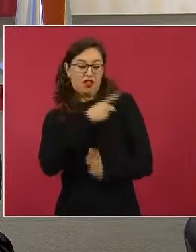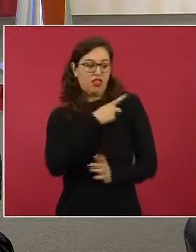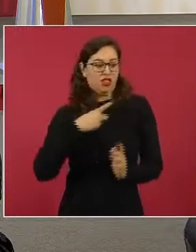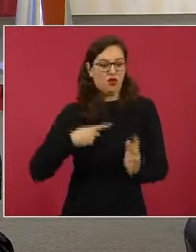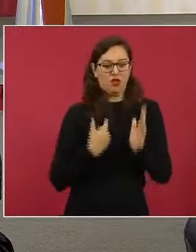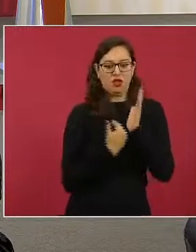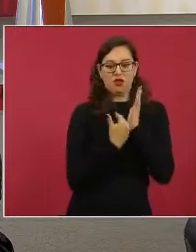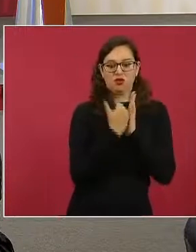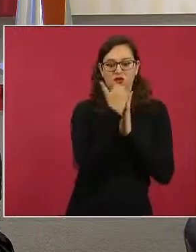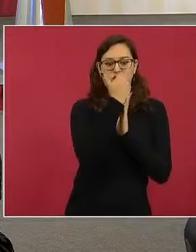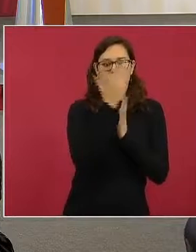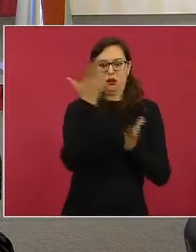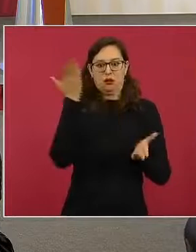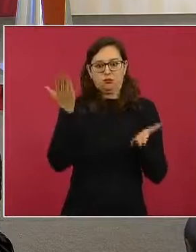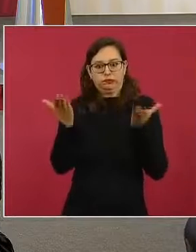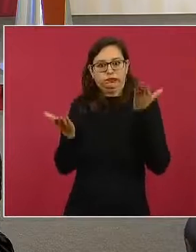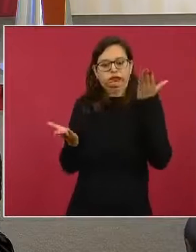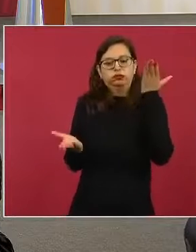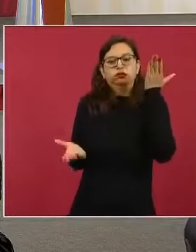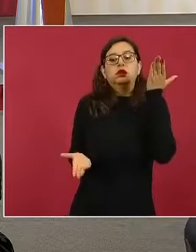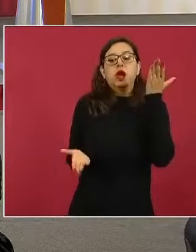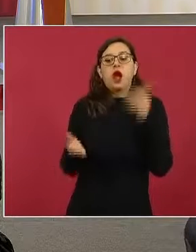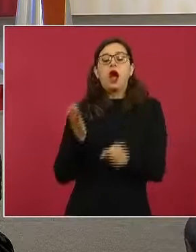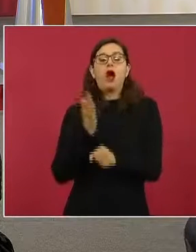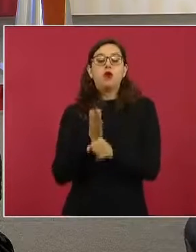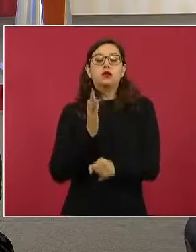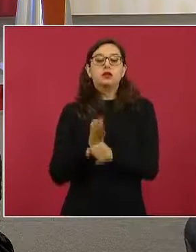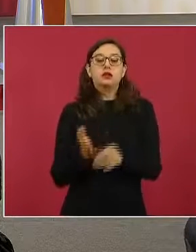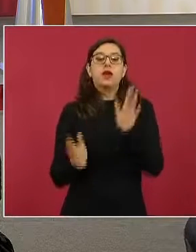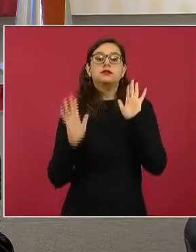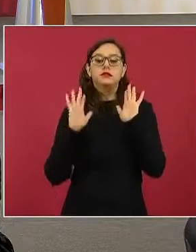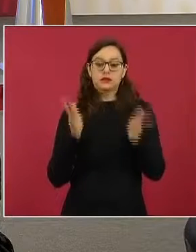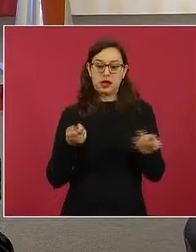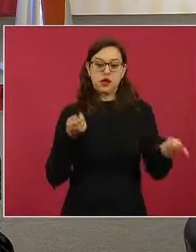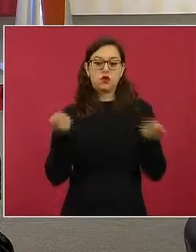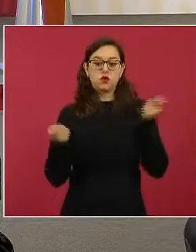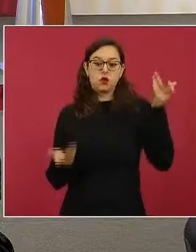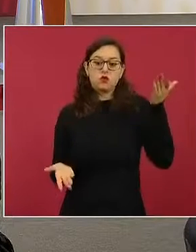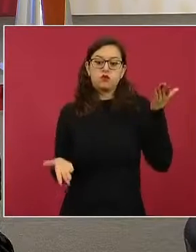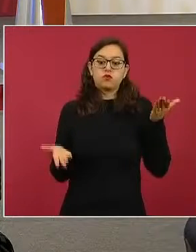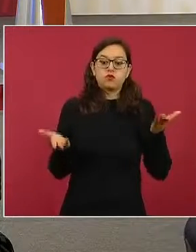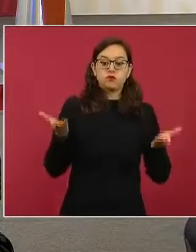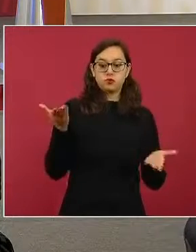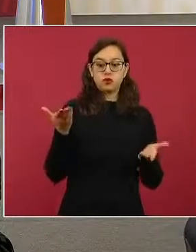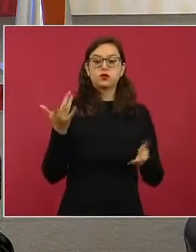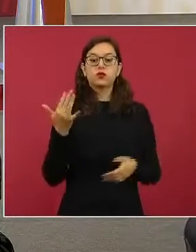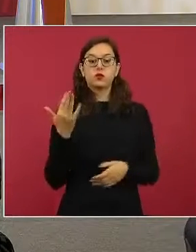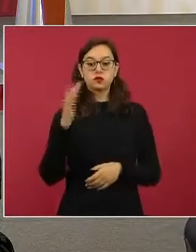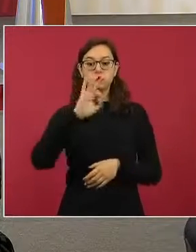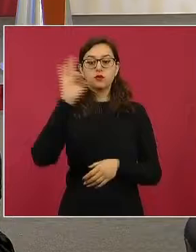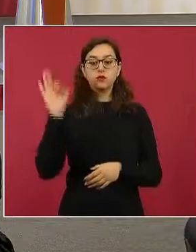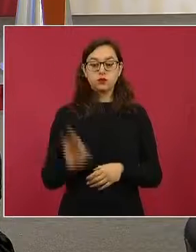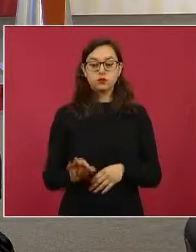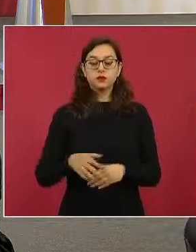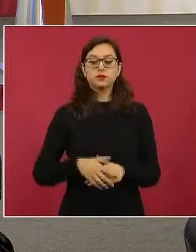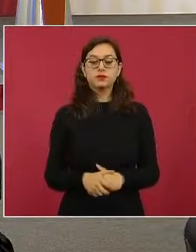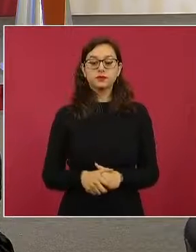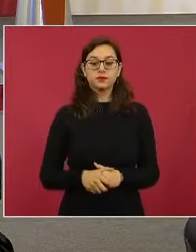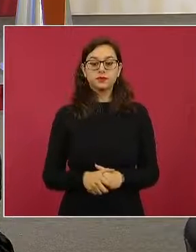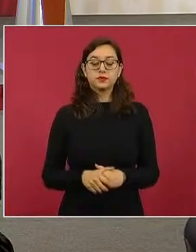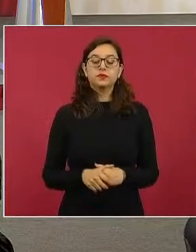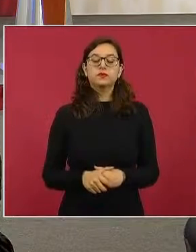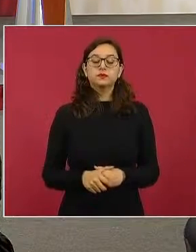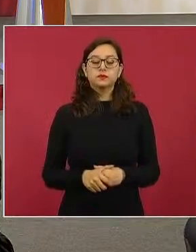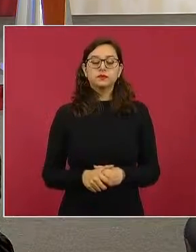y nos ubicamos en 50% para el cierre del año pasado. En términos